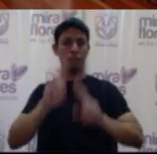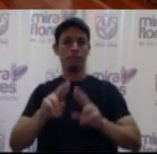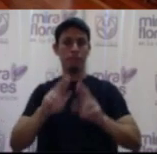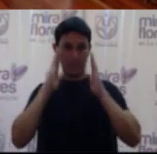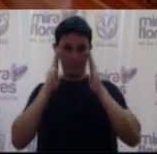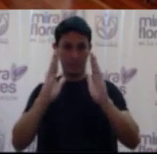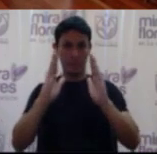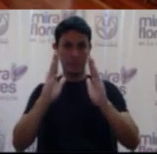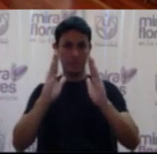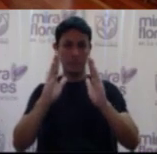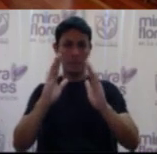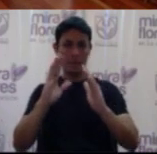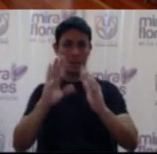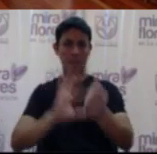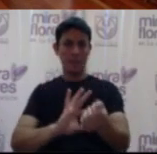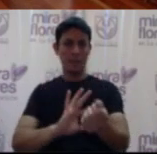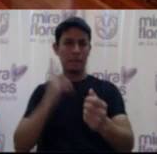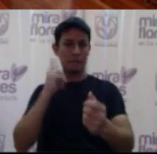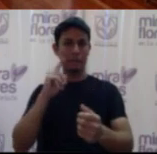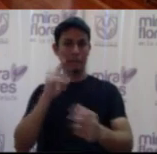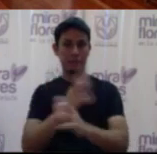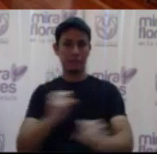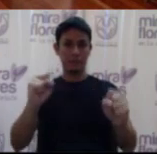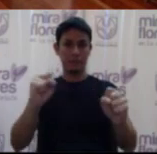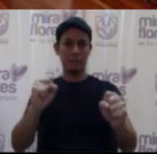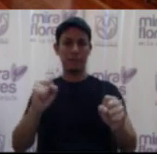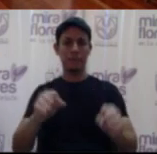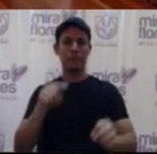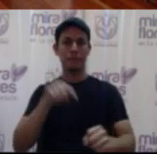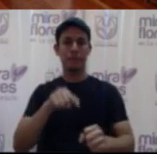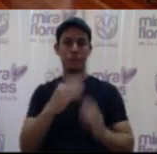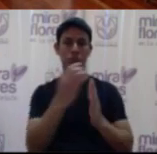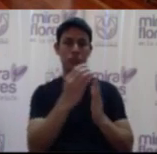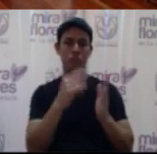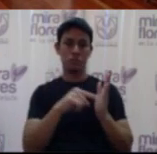Médica y Rescate, con código de inversión